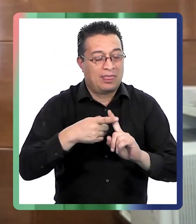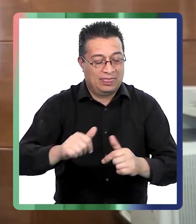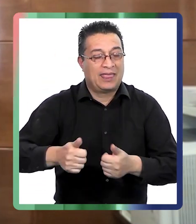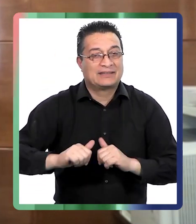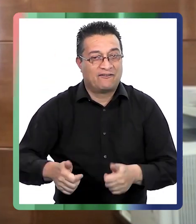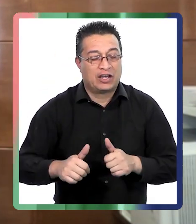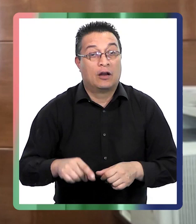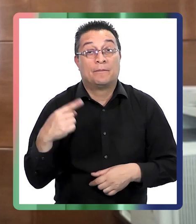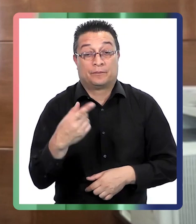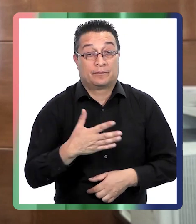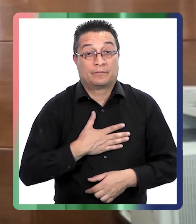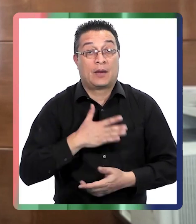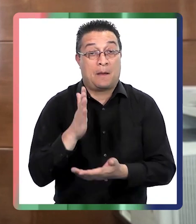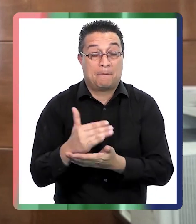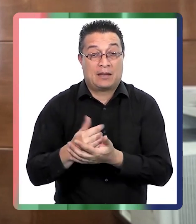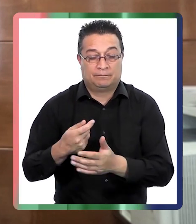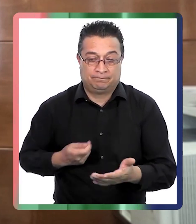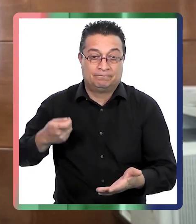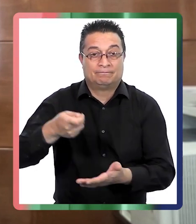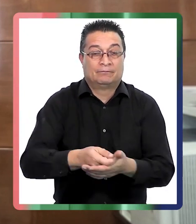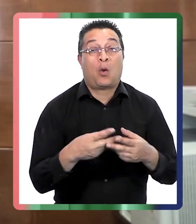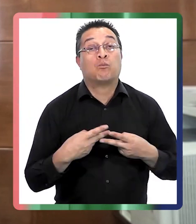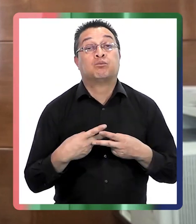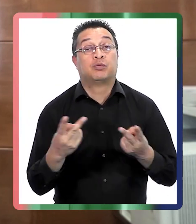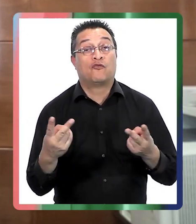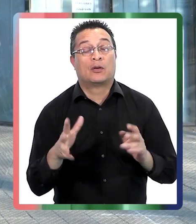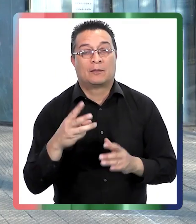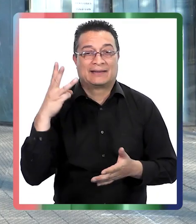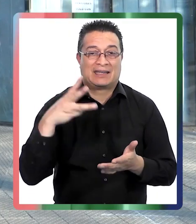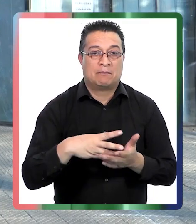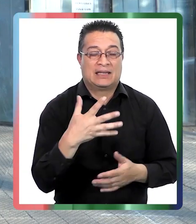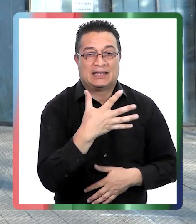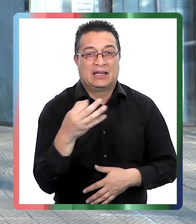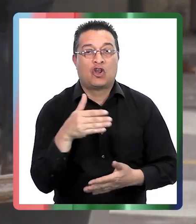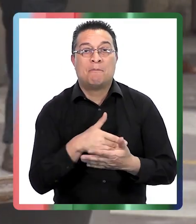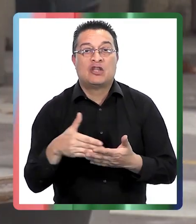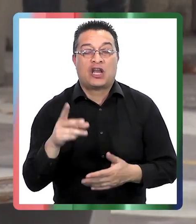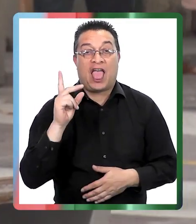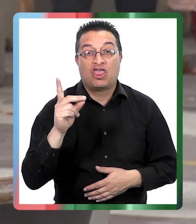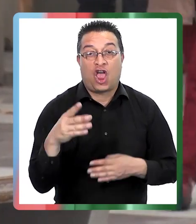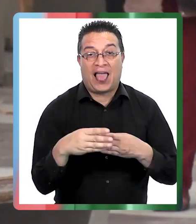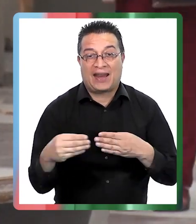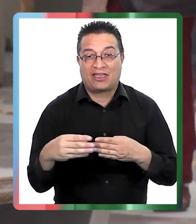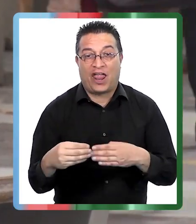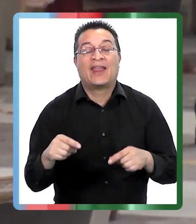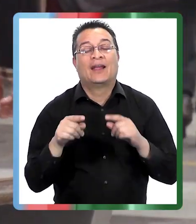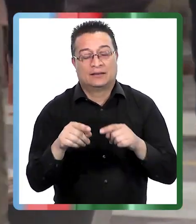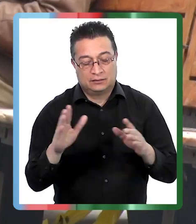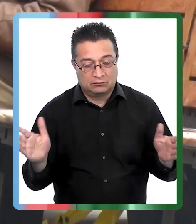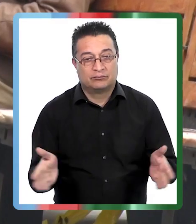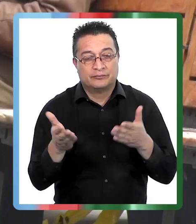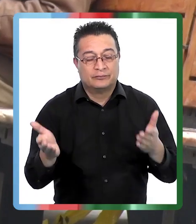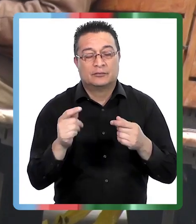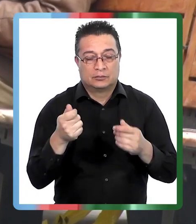principales desafíos. Y nuestro plan contempla una inversión pública de 3.500 millones de dólares, así como